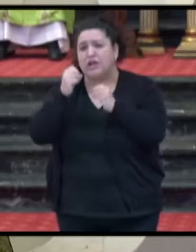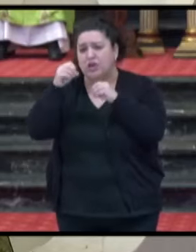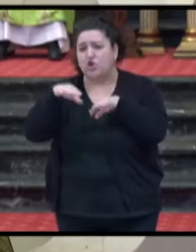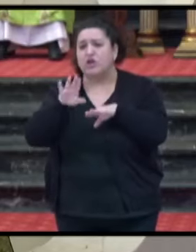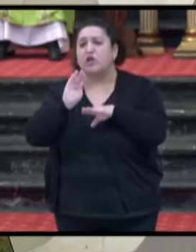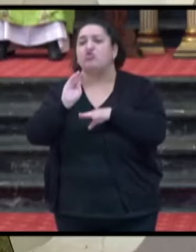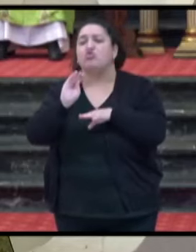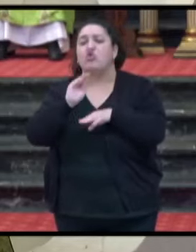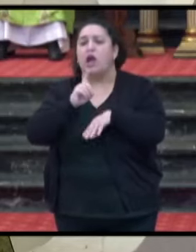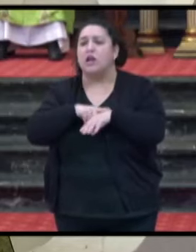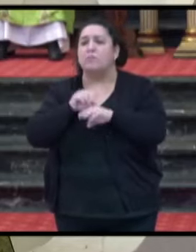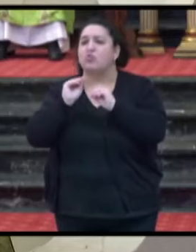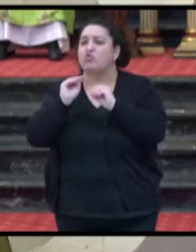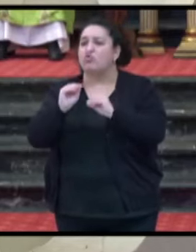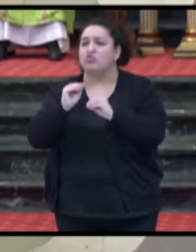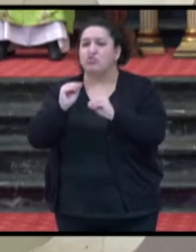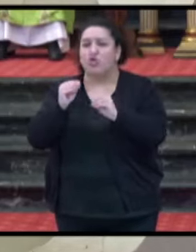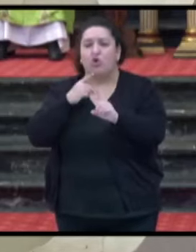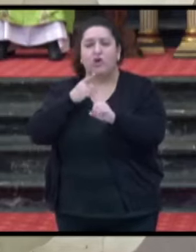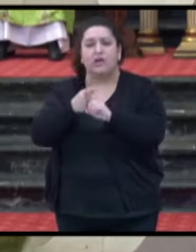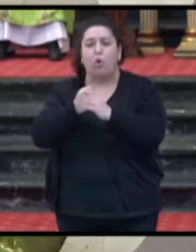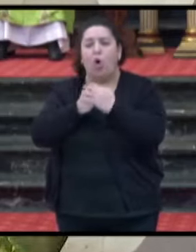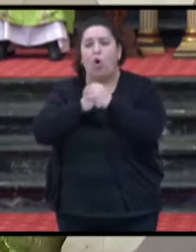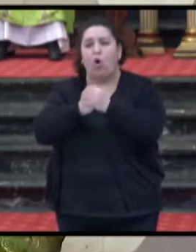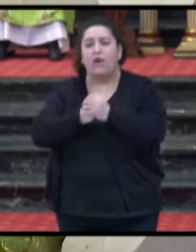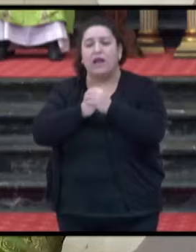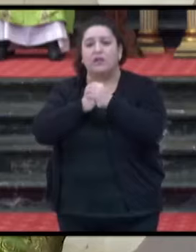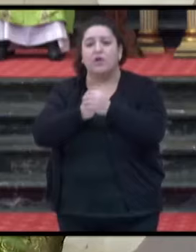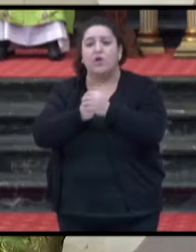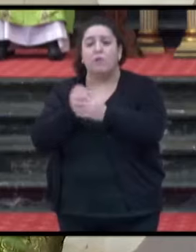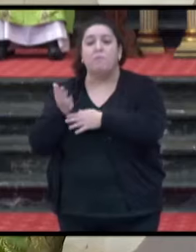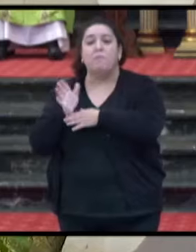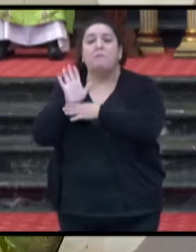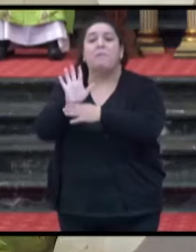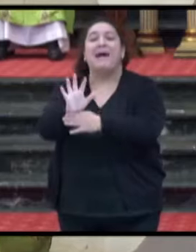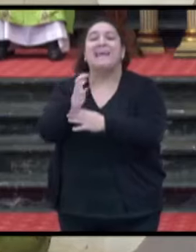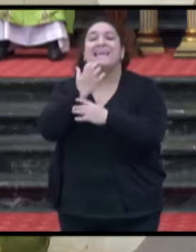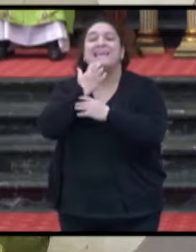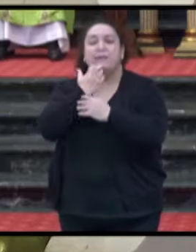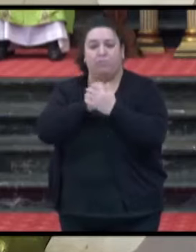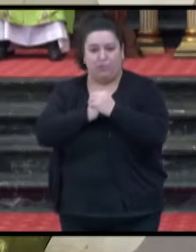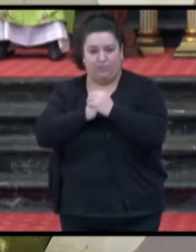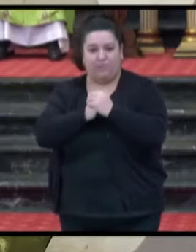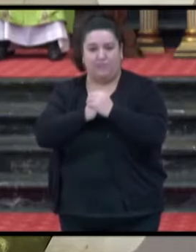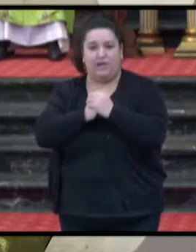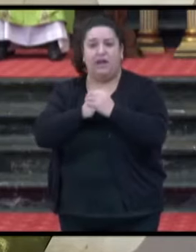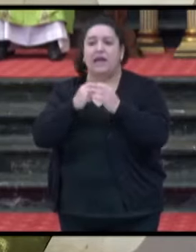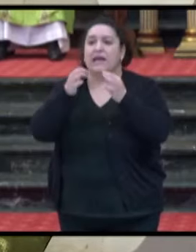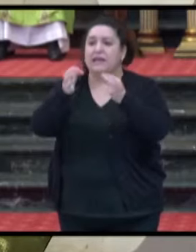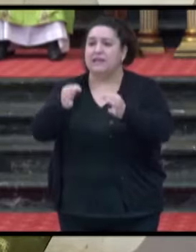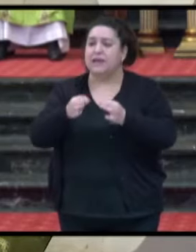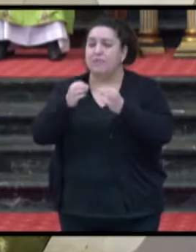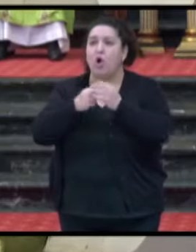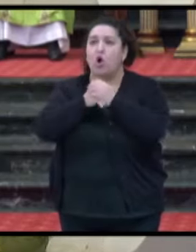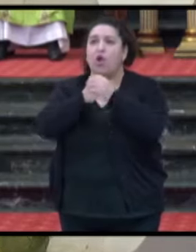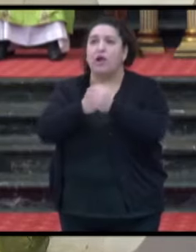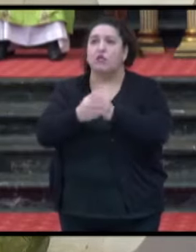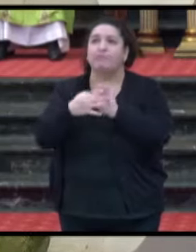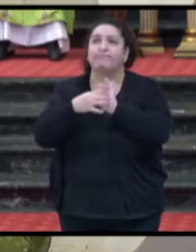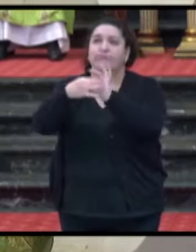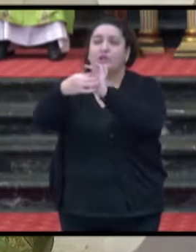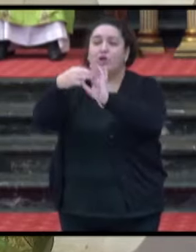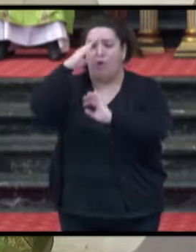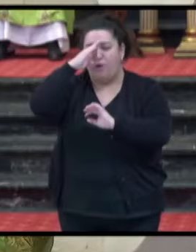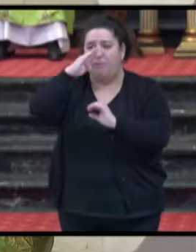dedica tiempo a la oración para darnos ejemplo él estaba en oración continua con su padre